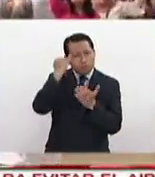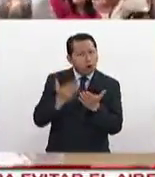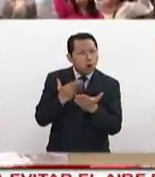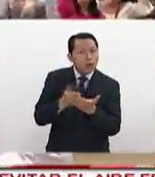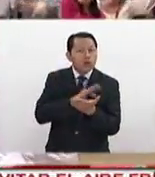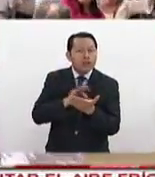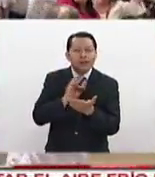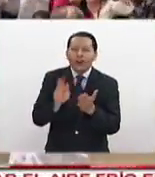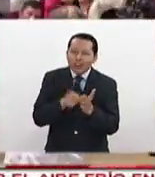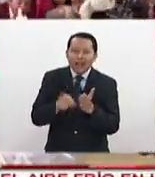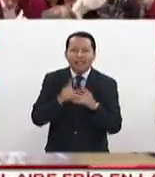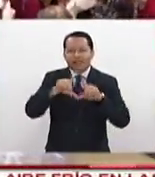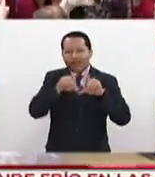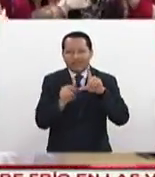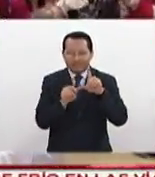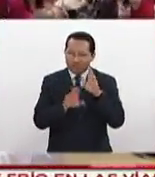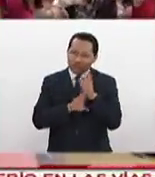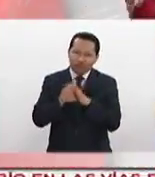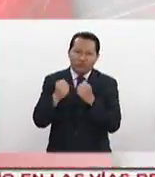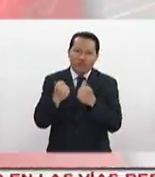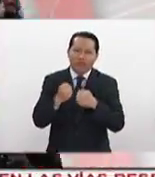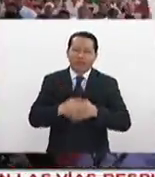a devolver la grandeza al país.